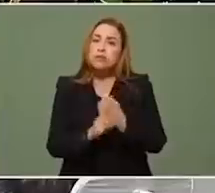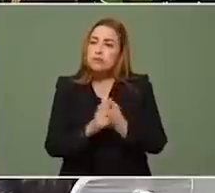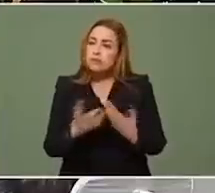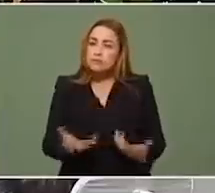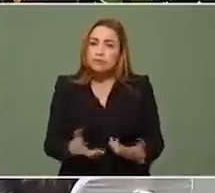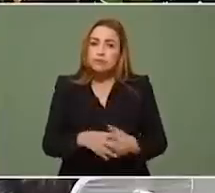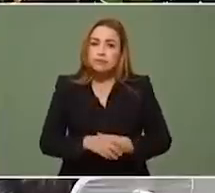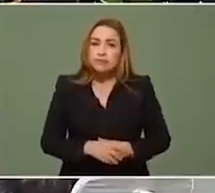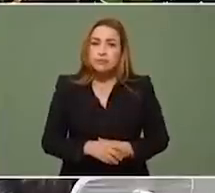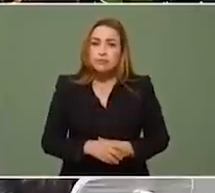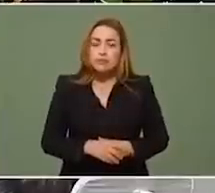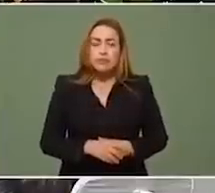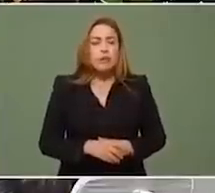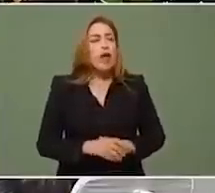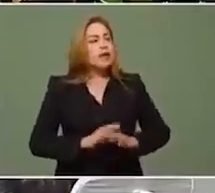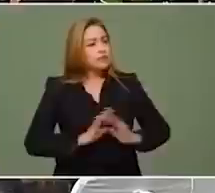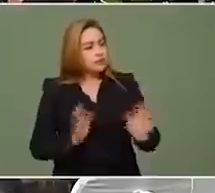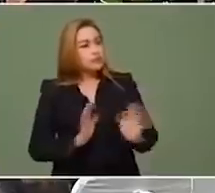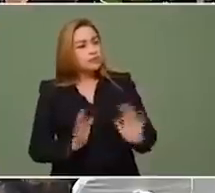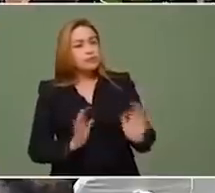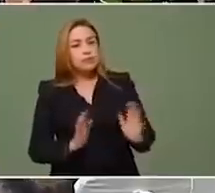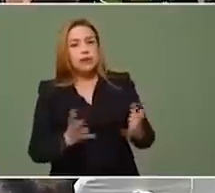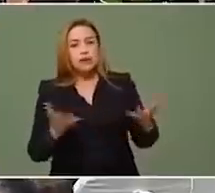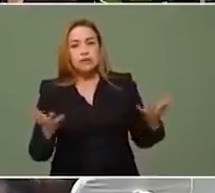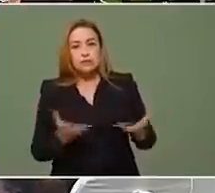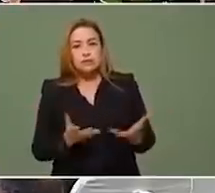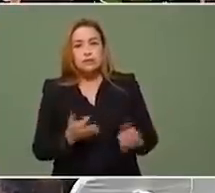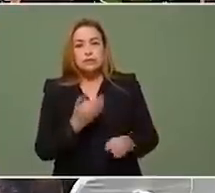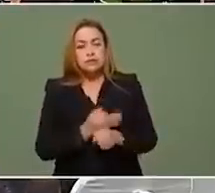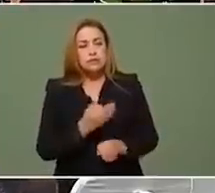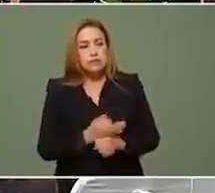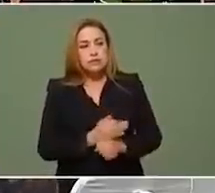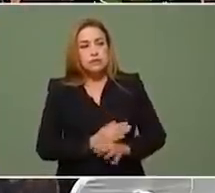ya se está haciendo una reducción sobre